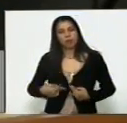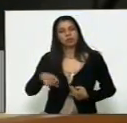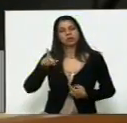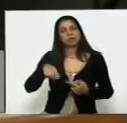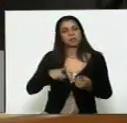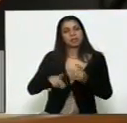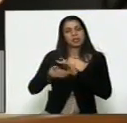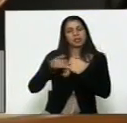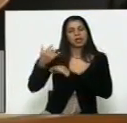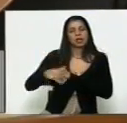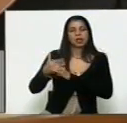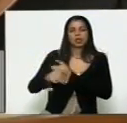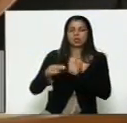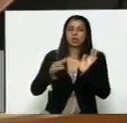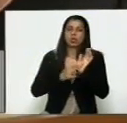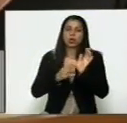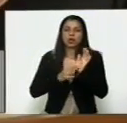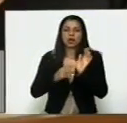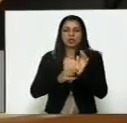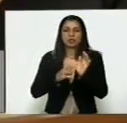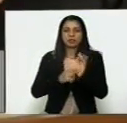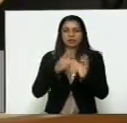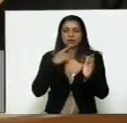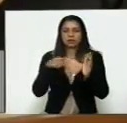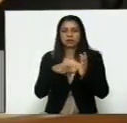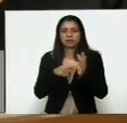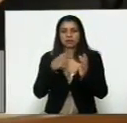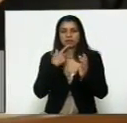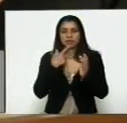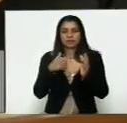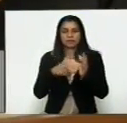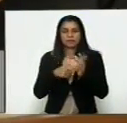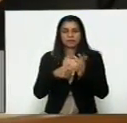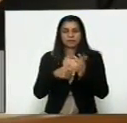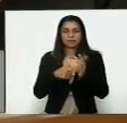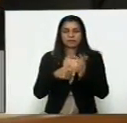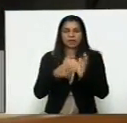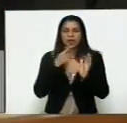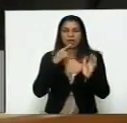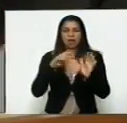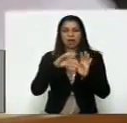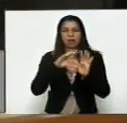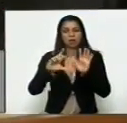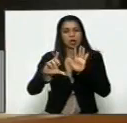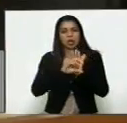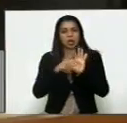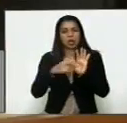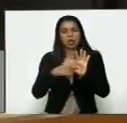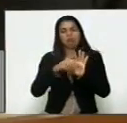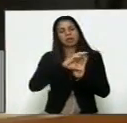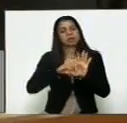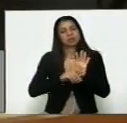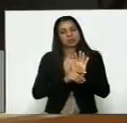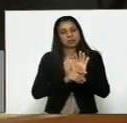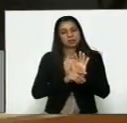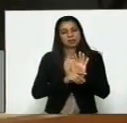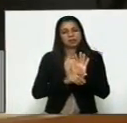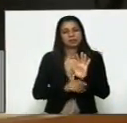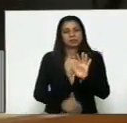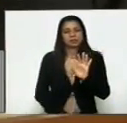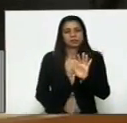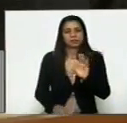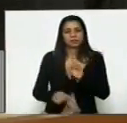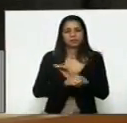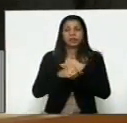los derechos y garantías establecidos en el presente decreto constituyente.